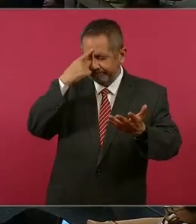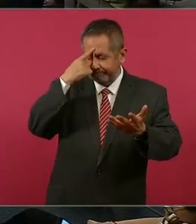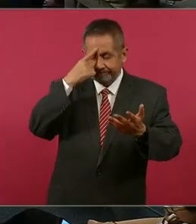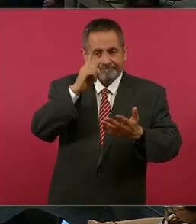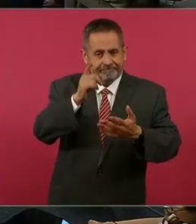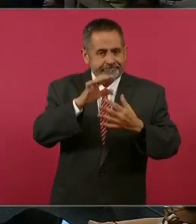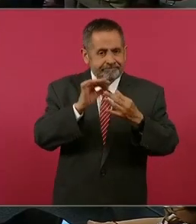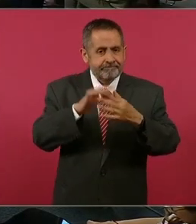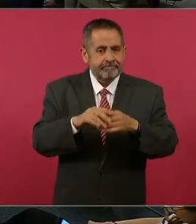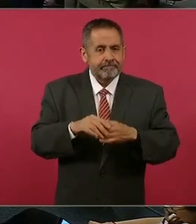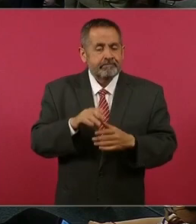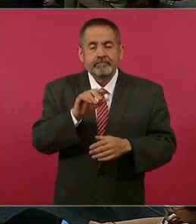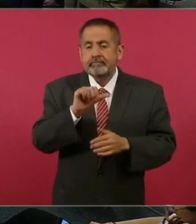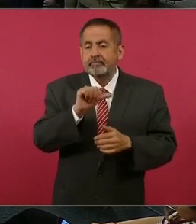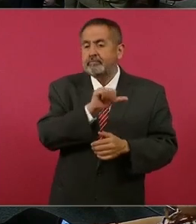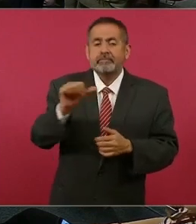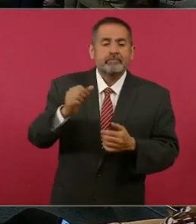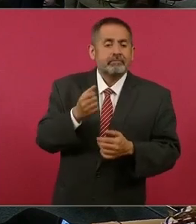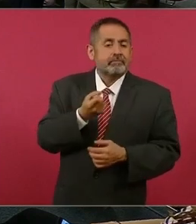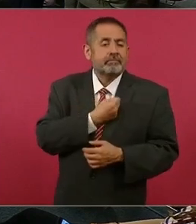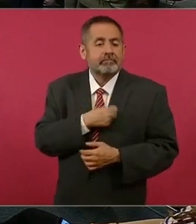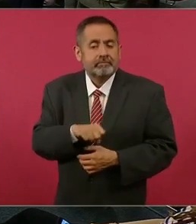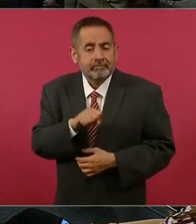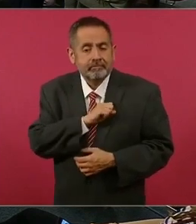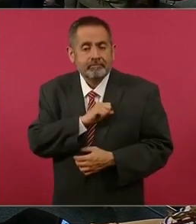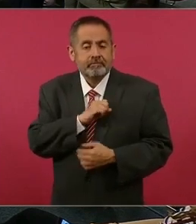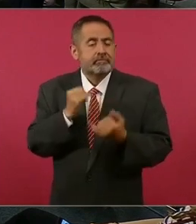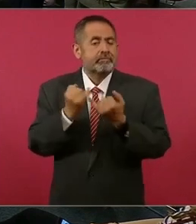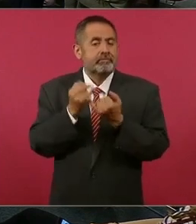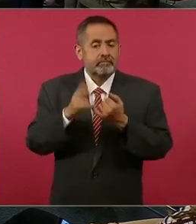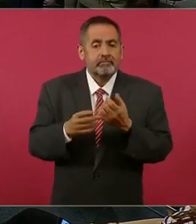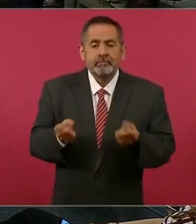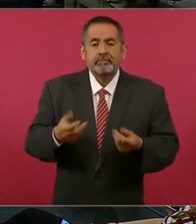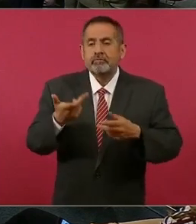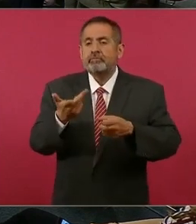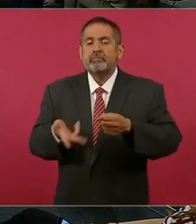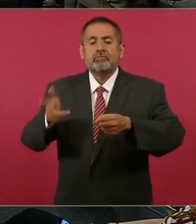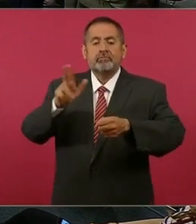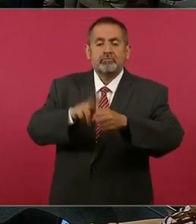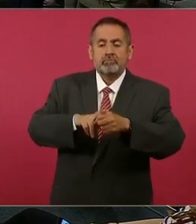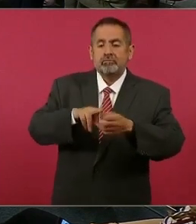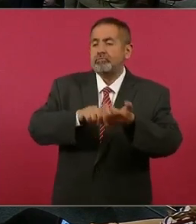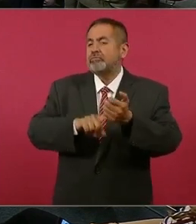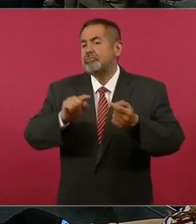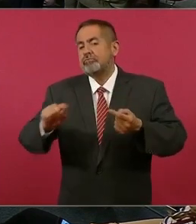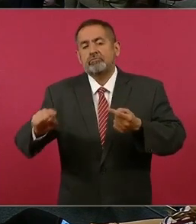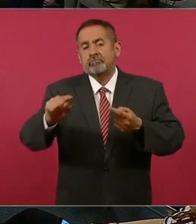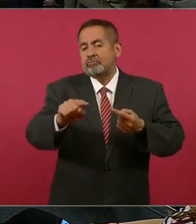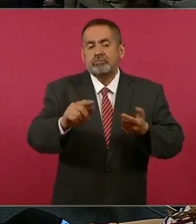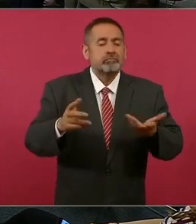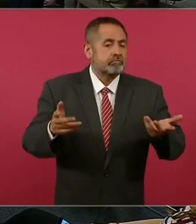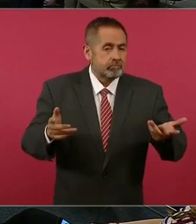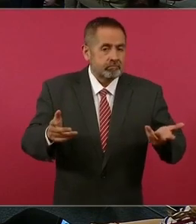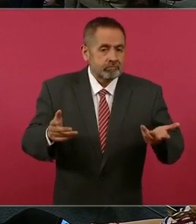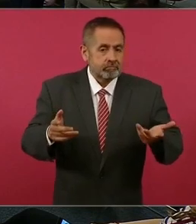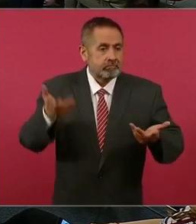nada más con salud. ¿Cuántos hospitales, ¿sí?,